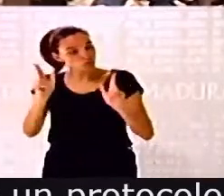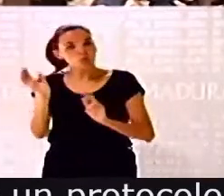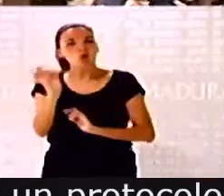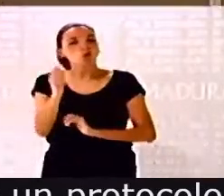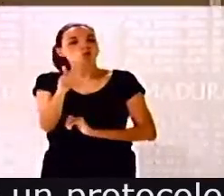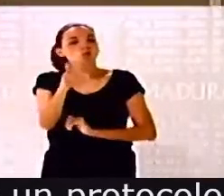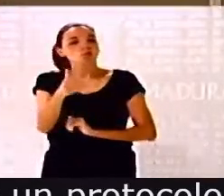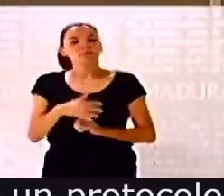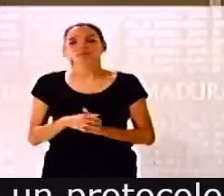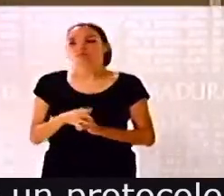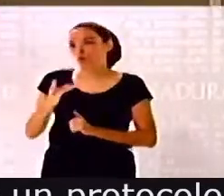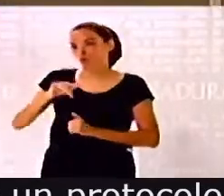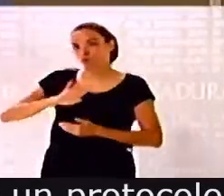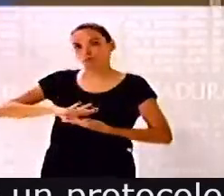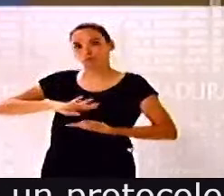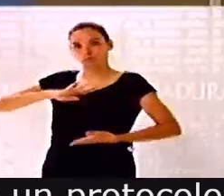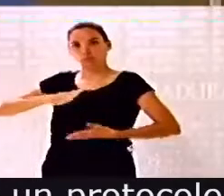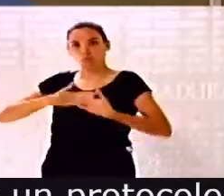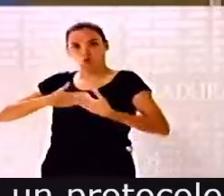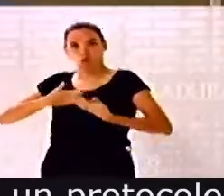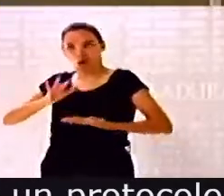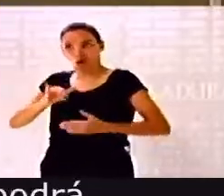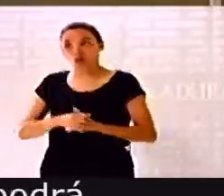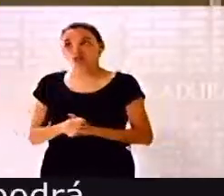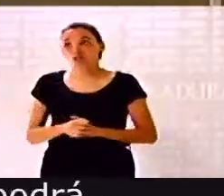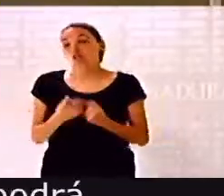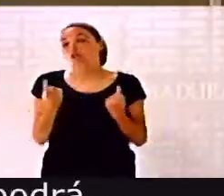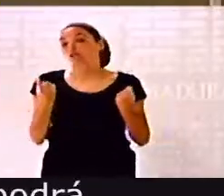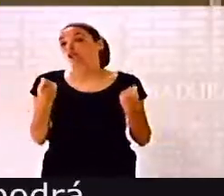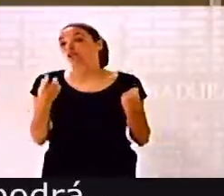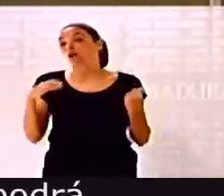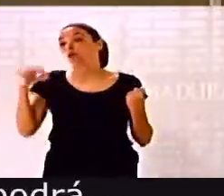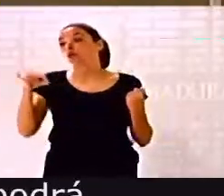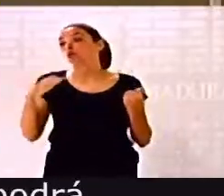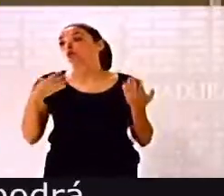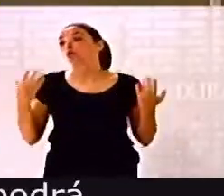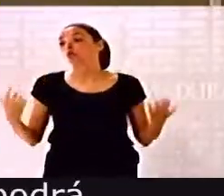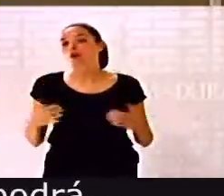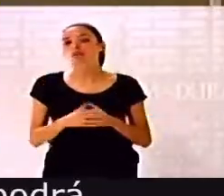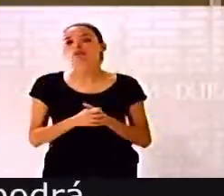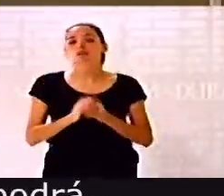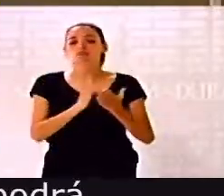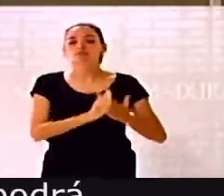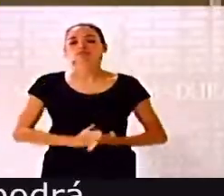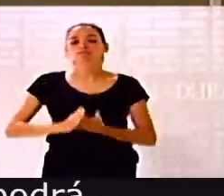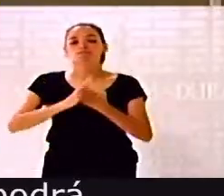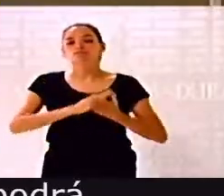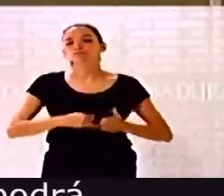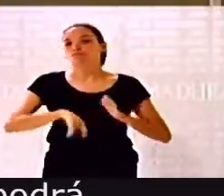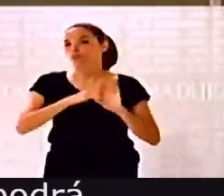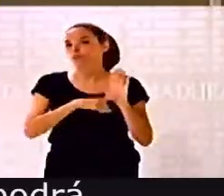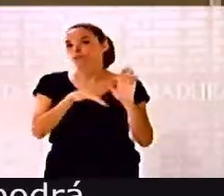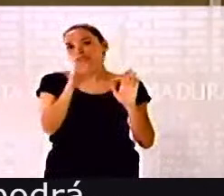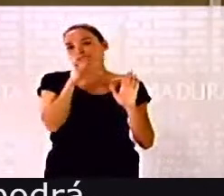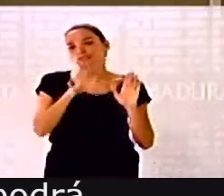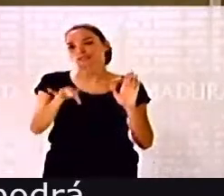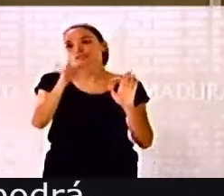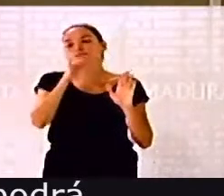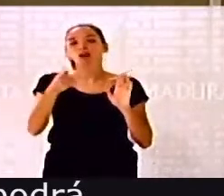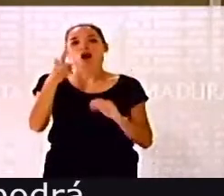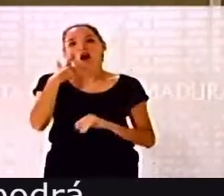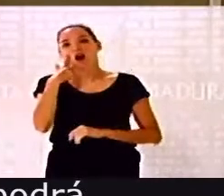Sí, estamos en disposición de hacerlo. Lo único que nos faltará es que será un estudio incompleto hasta en tanto se